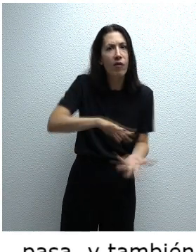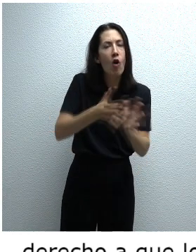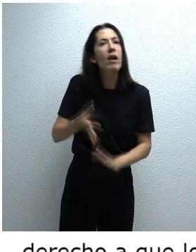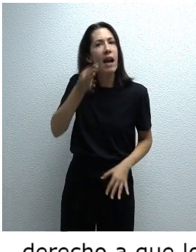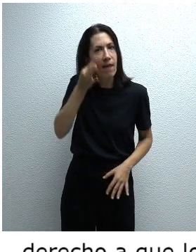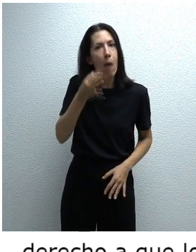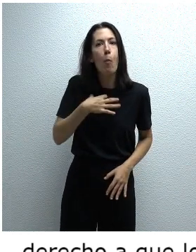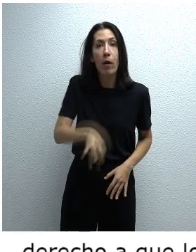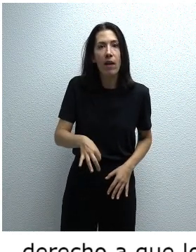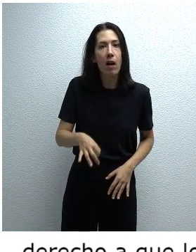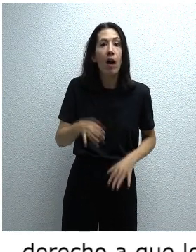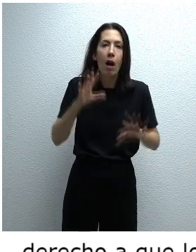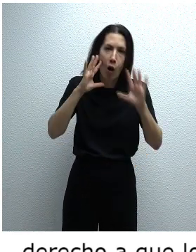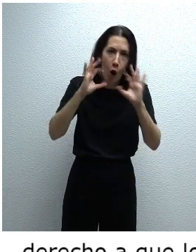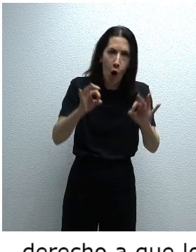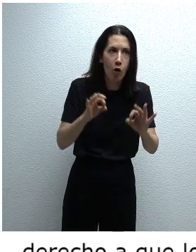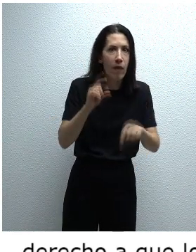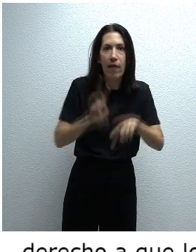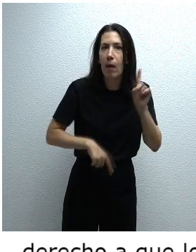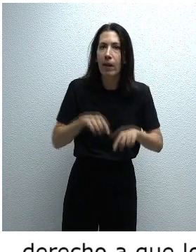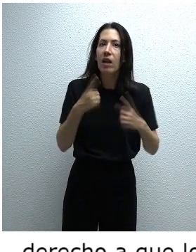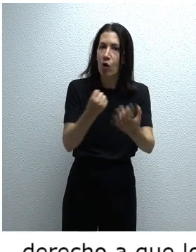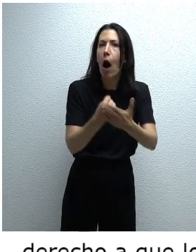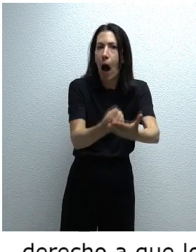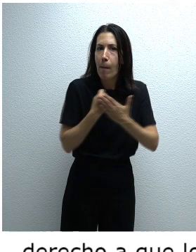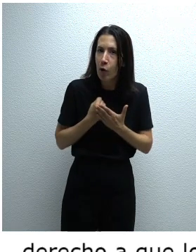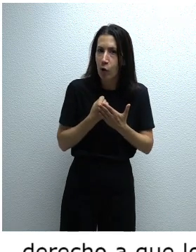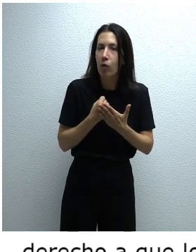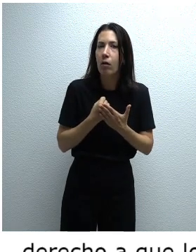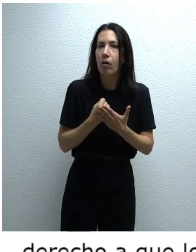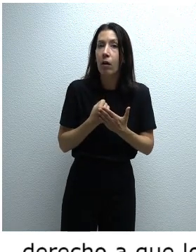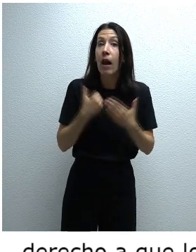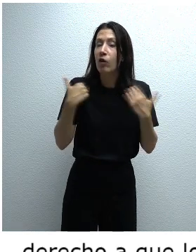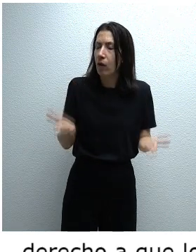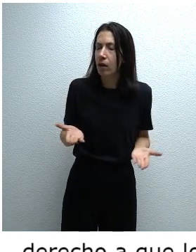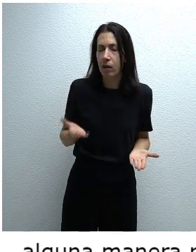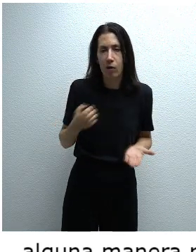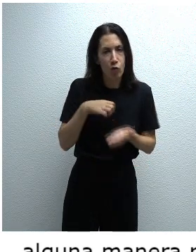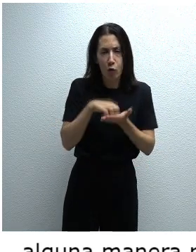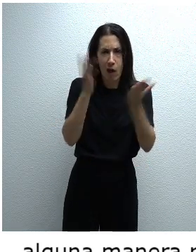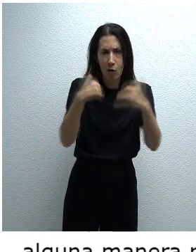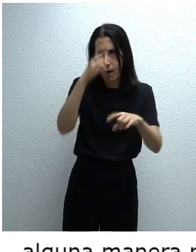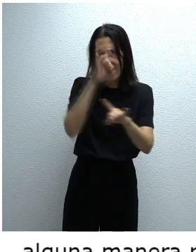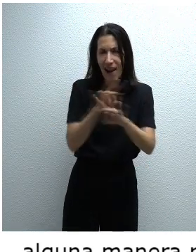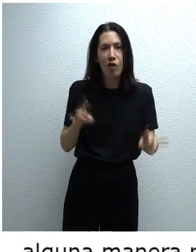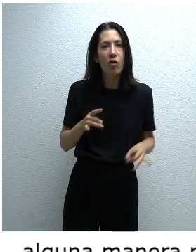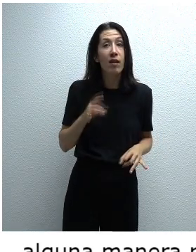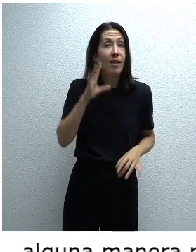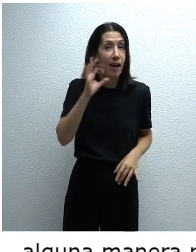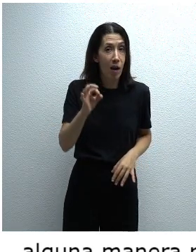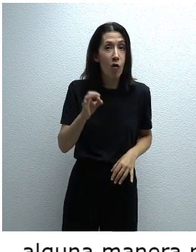haga efectivo, con los apoyos que para ello sea necesario. Entonces, por supuesto, creo que es un